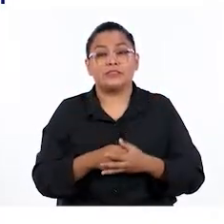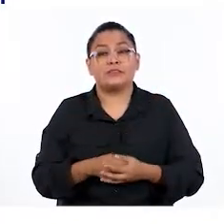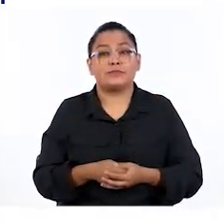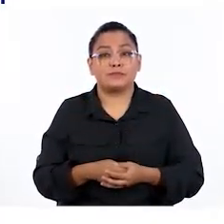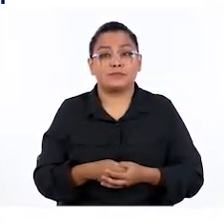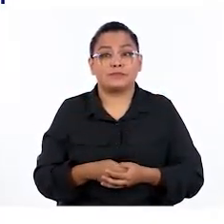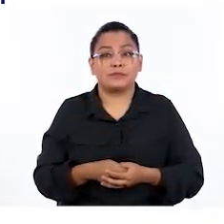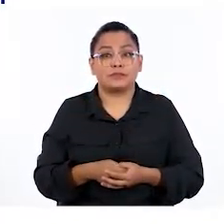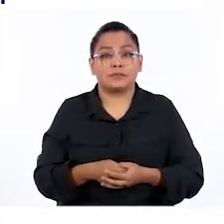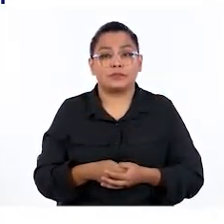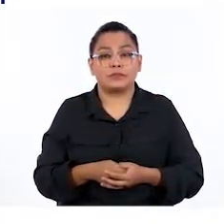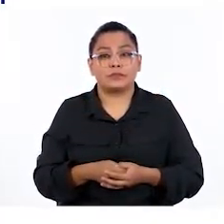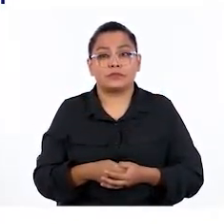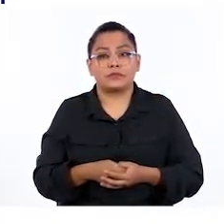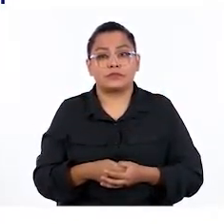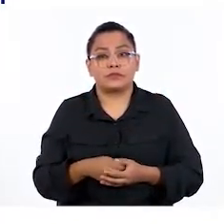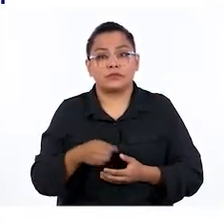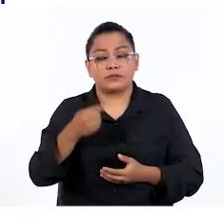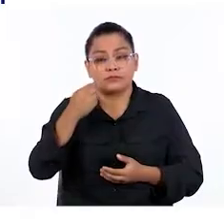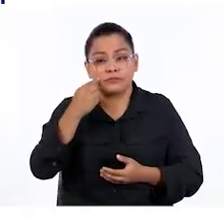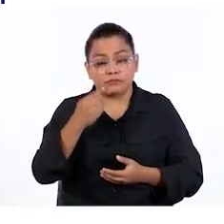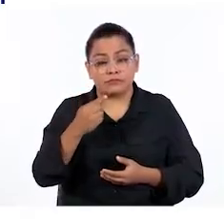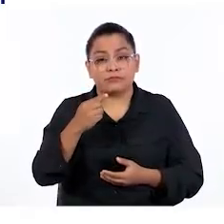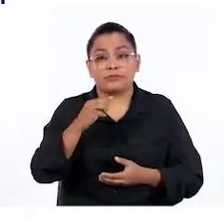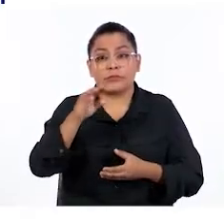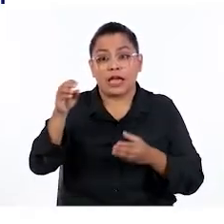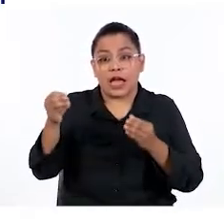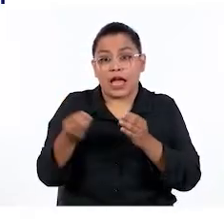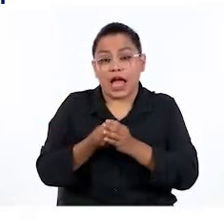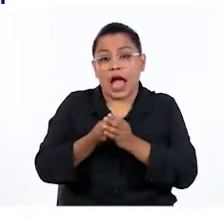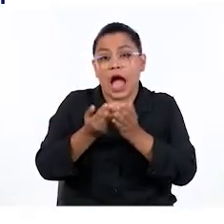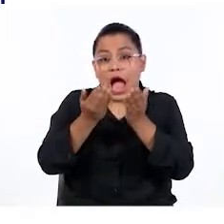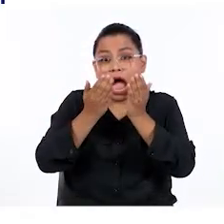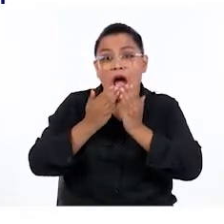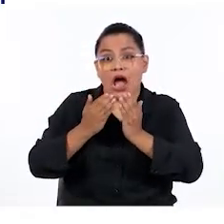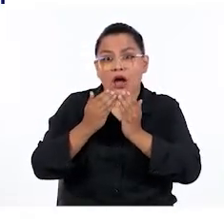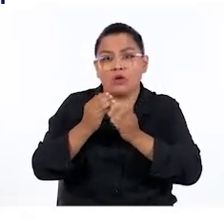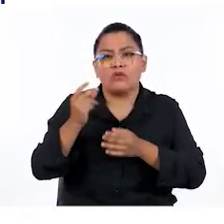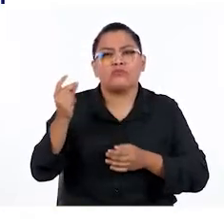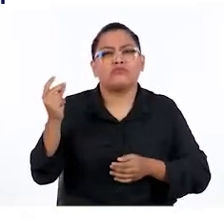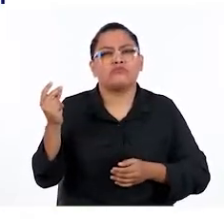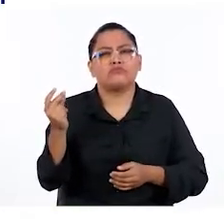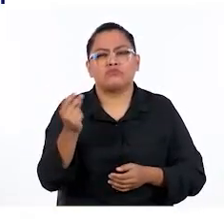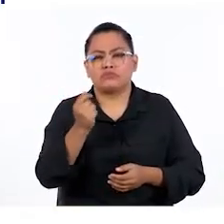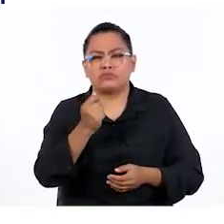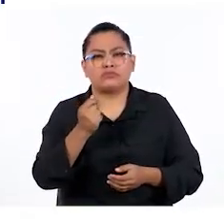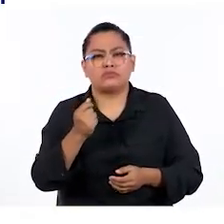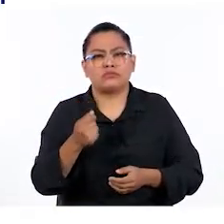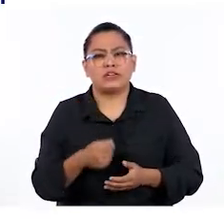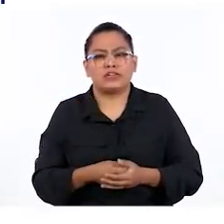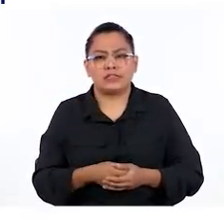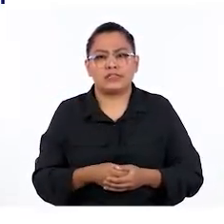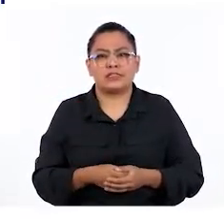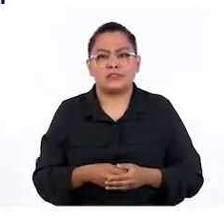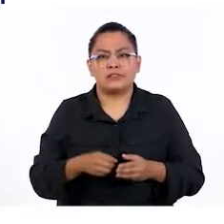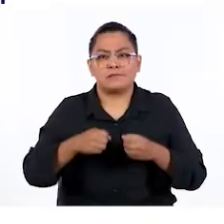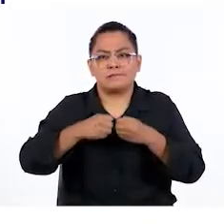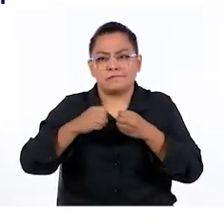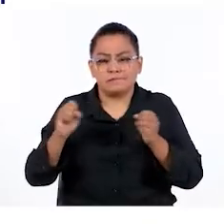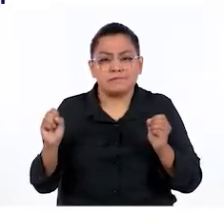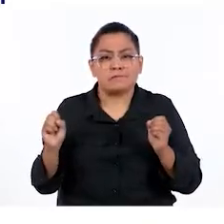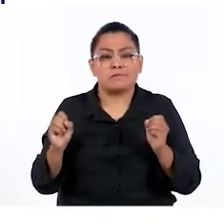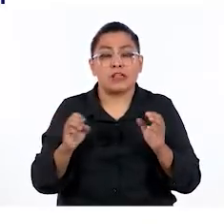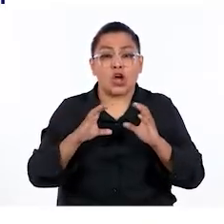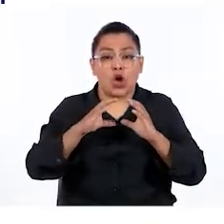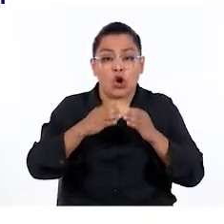a agregar agua al ATP. El agua viene y facilita la ruptura del grupo fosfato. Y